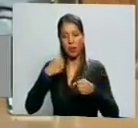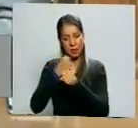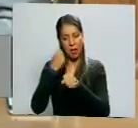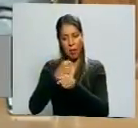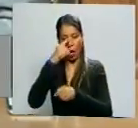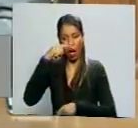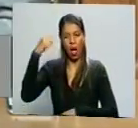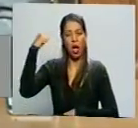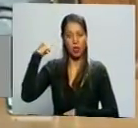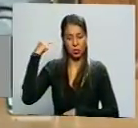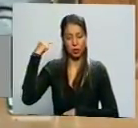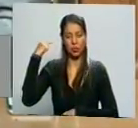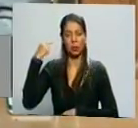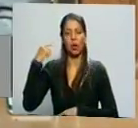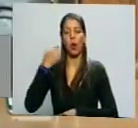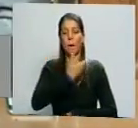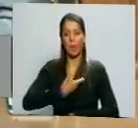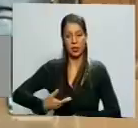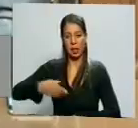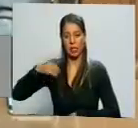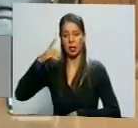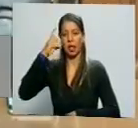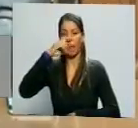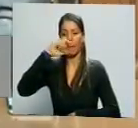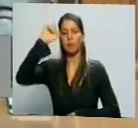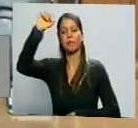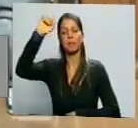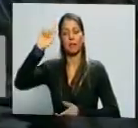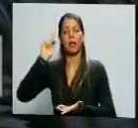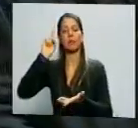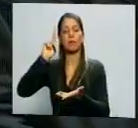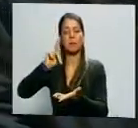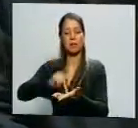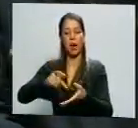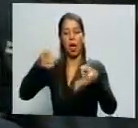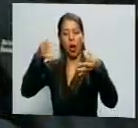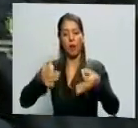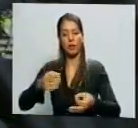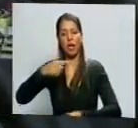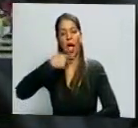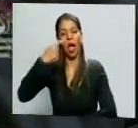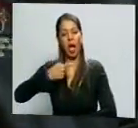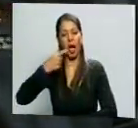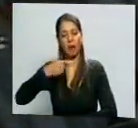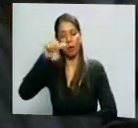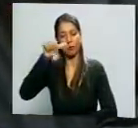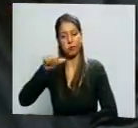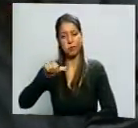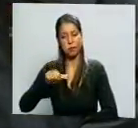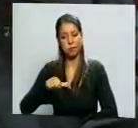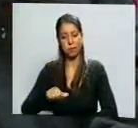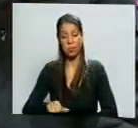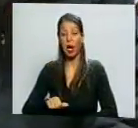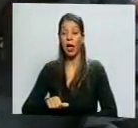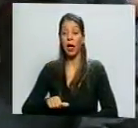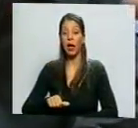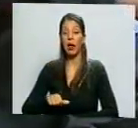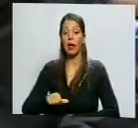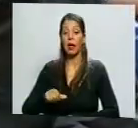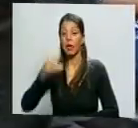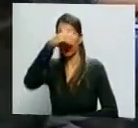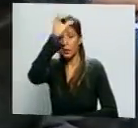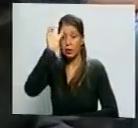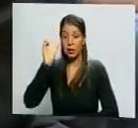de la República Bolivariana de Venezuela, Nicolás Maduro Moros, ante la Asamblea Nacional Constituyente. En este punto, la